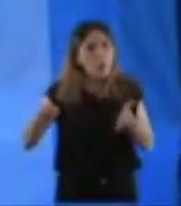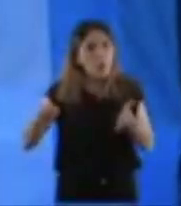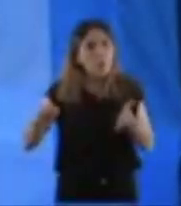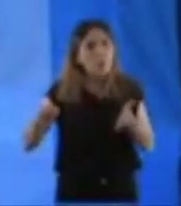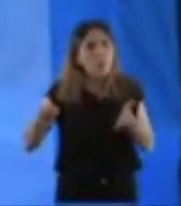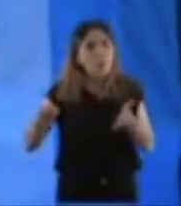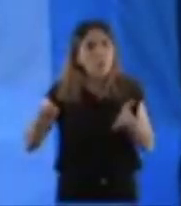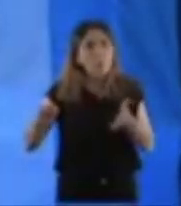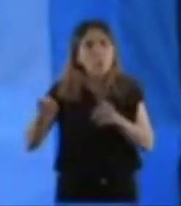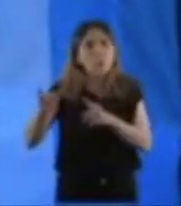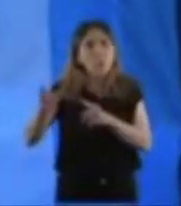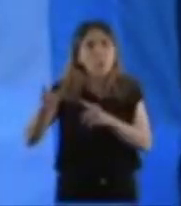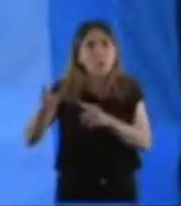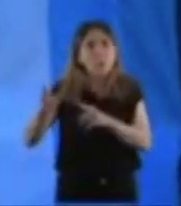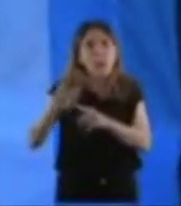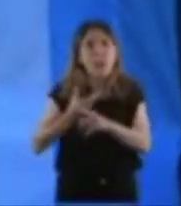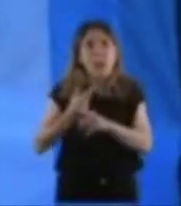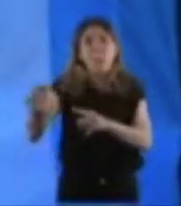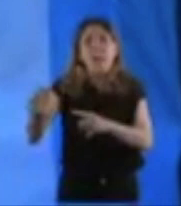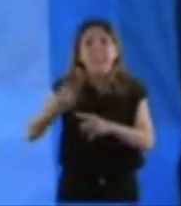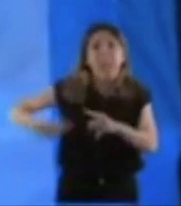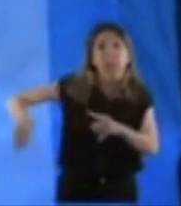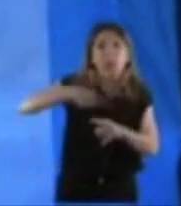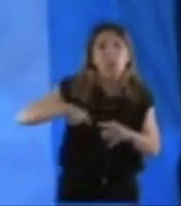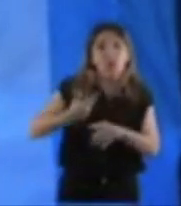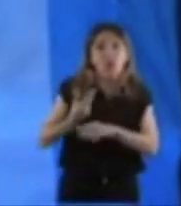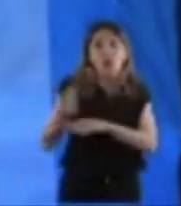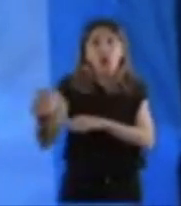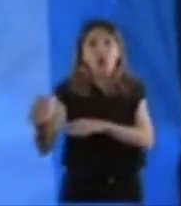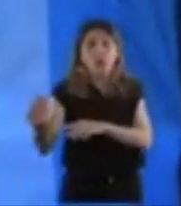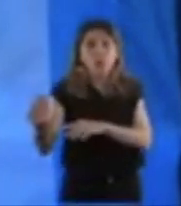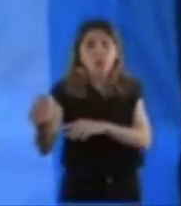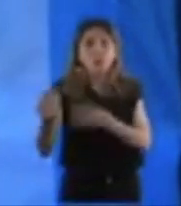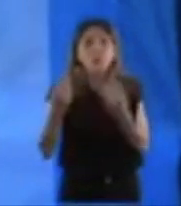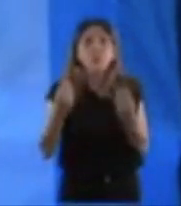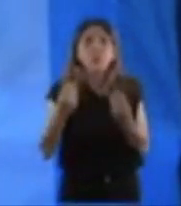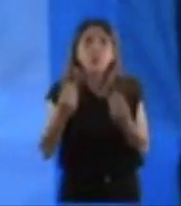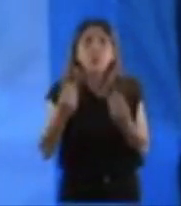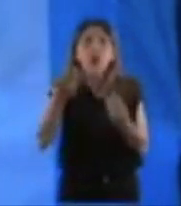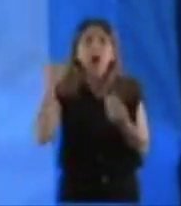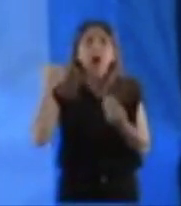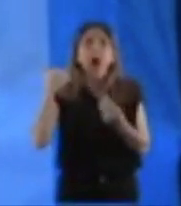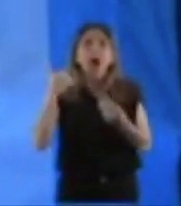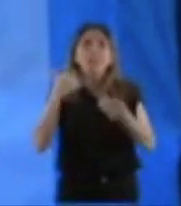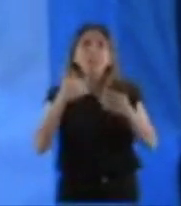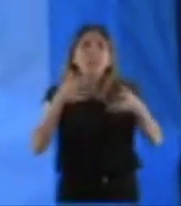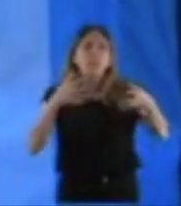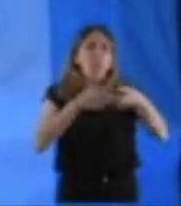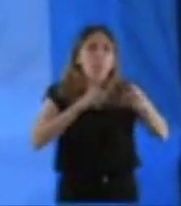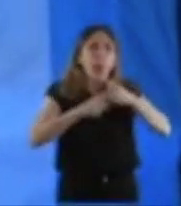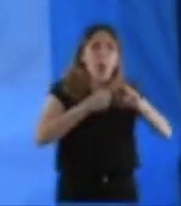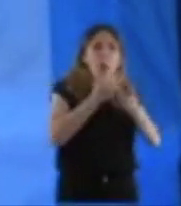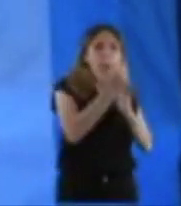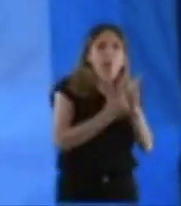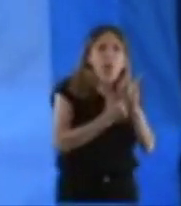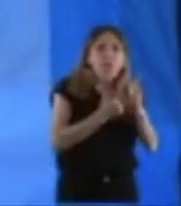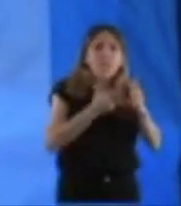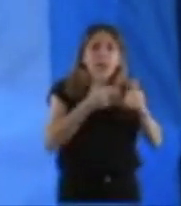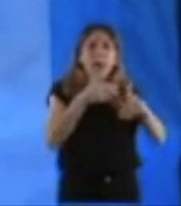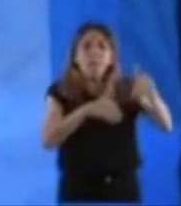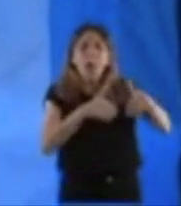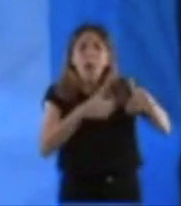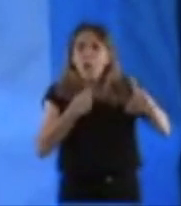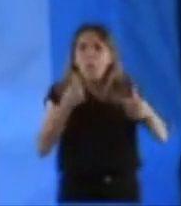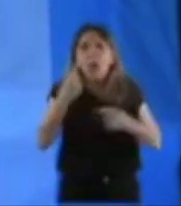en representación de nosotros, porque cuando se hizo la lista estaban escondidos 30 días antes, no los